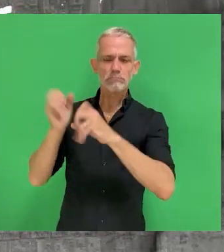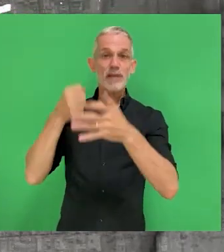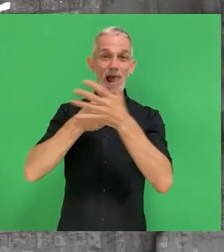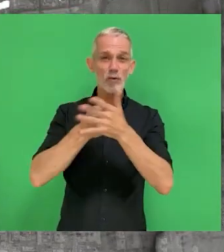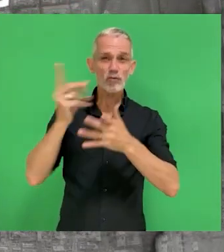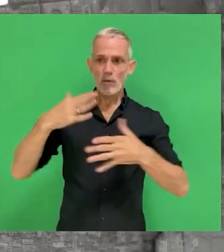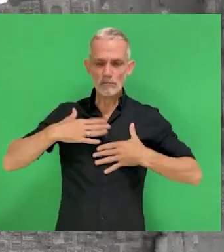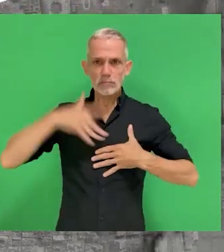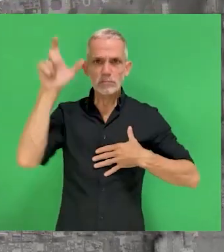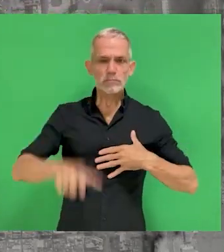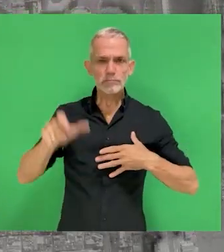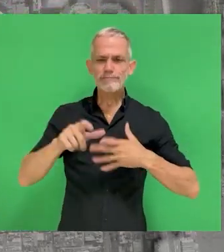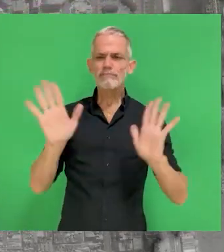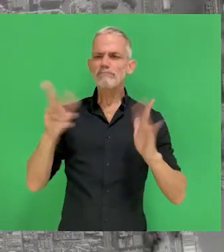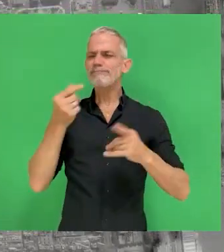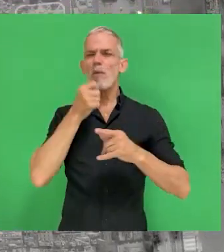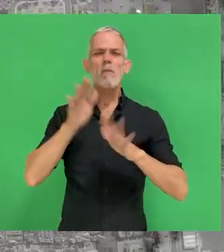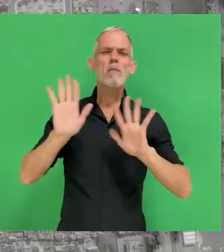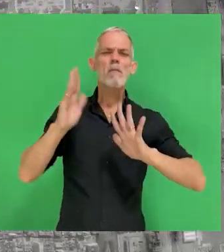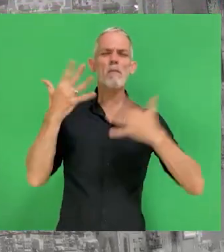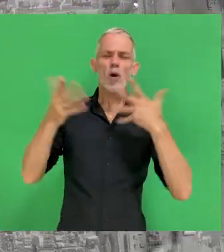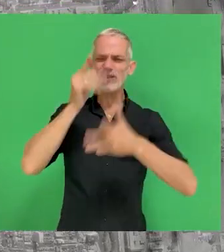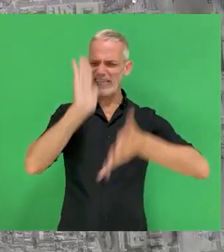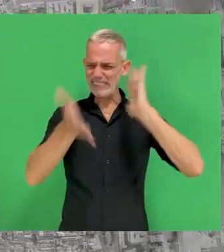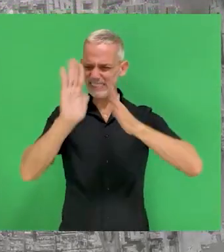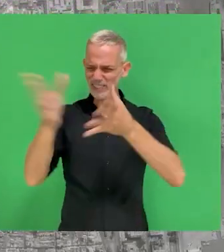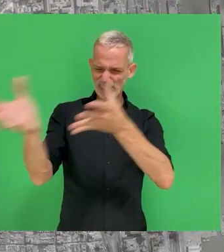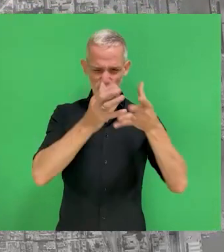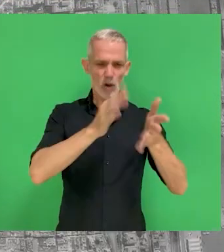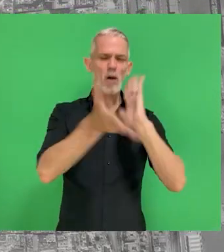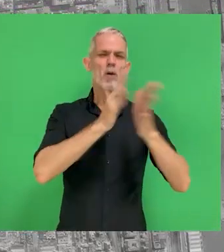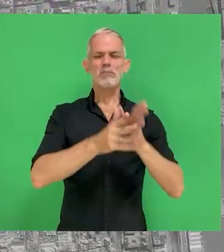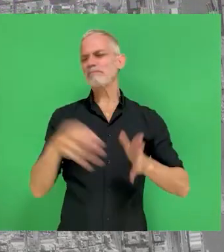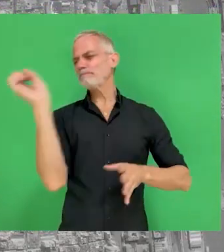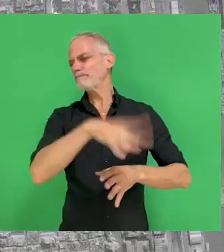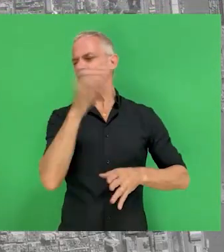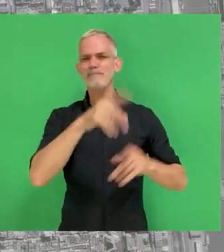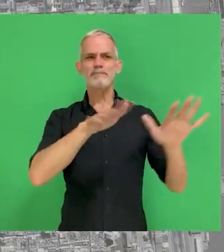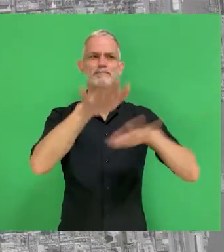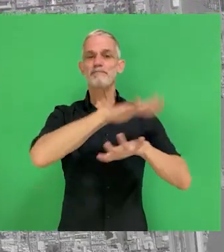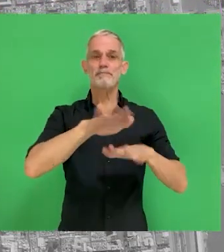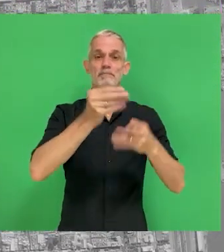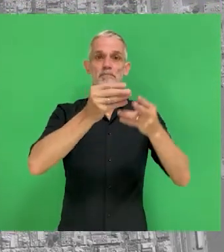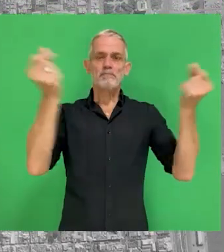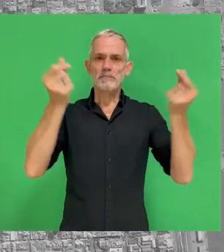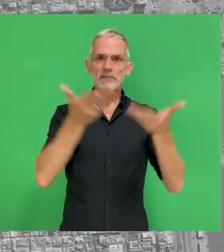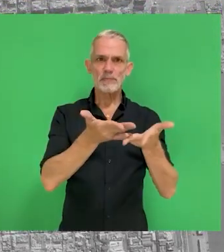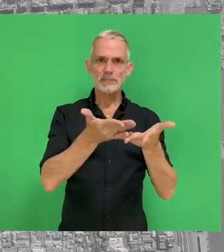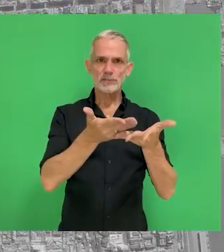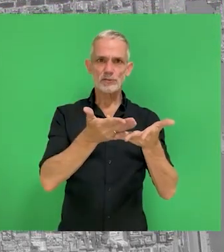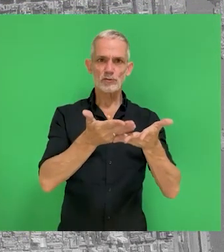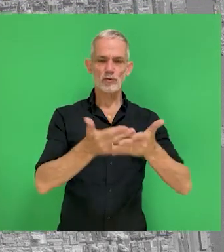Militantes de carne y hueso a quienes luego de las más terribles torturas dejarían en una zona de indefinición, de suspensión,